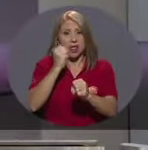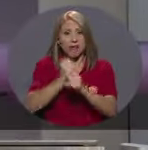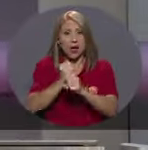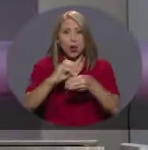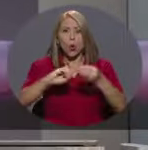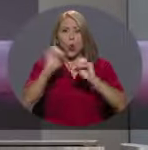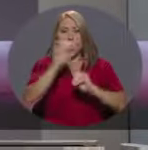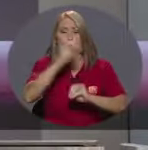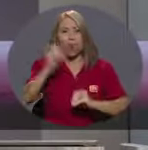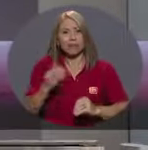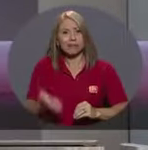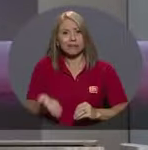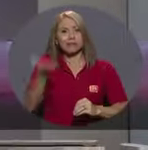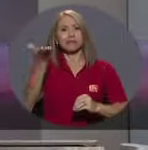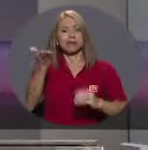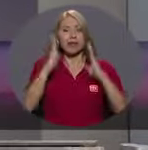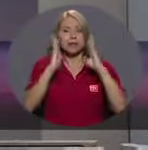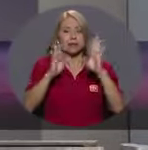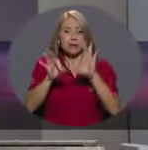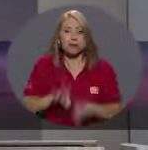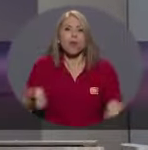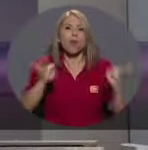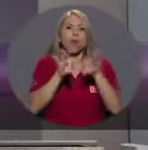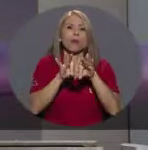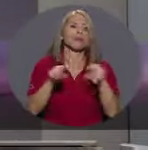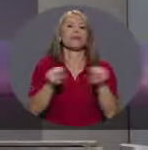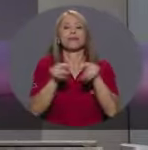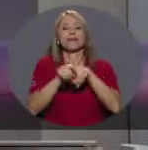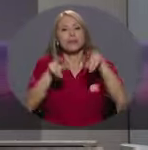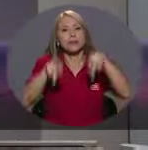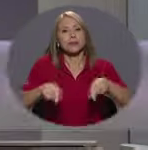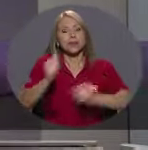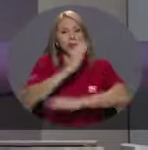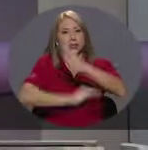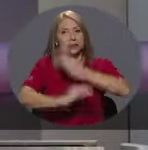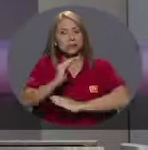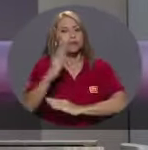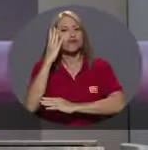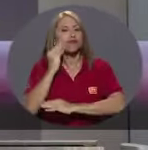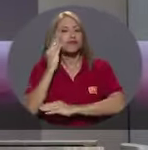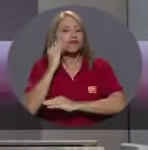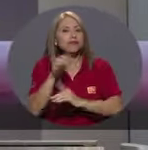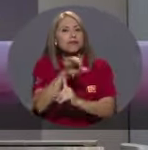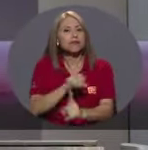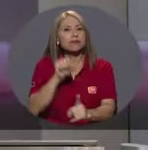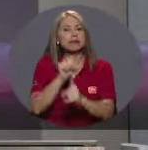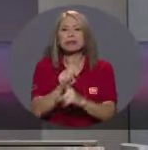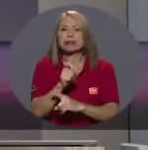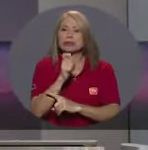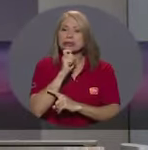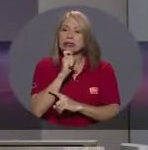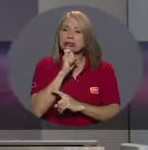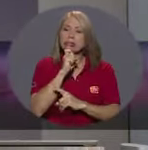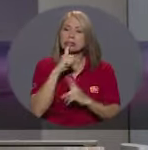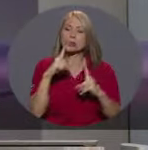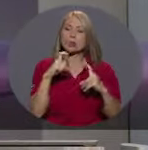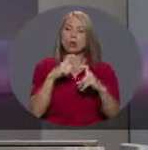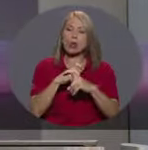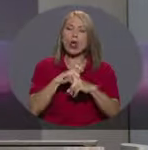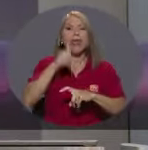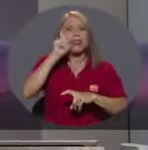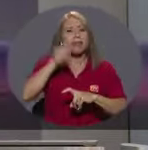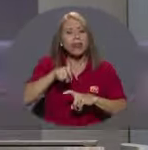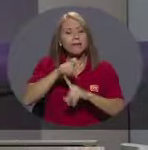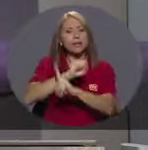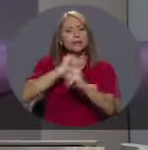una atención importante, y en el caso de las personas con alguna discapacidad pues experimentan situaciones complejas que deben ser